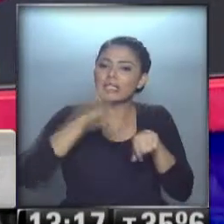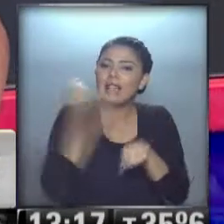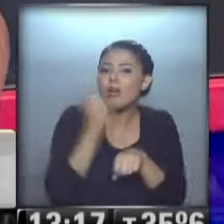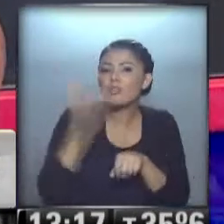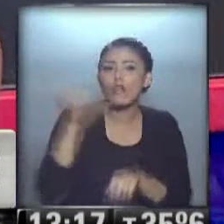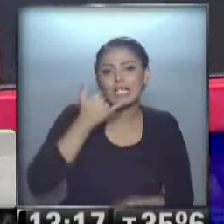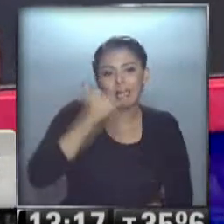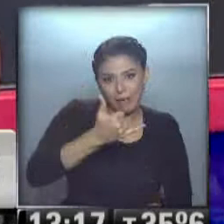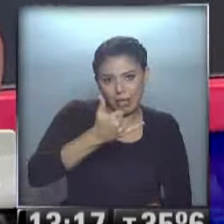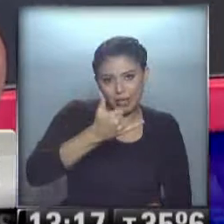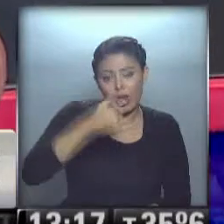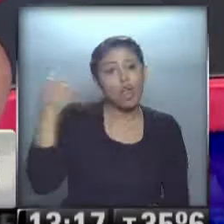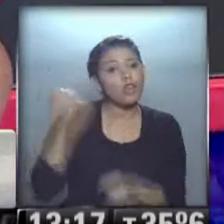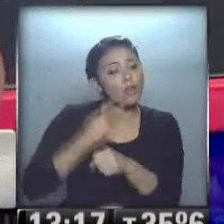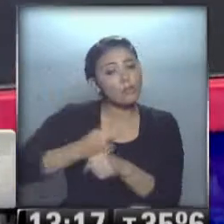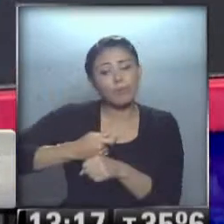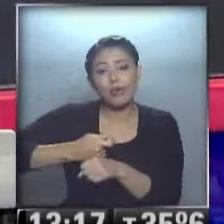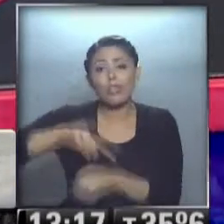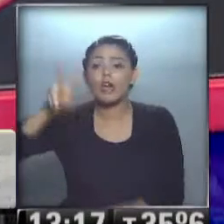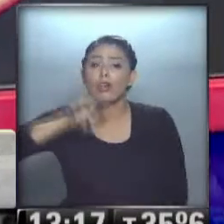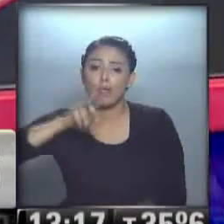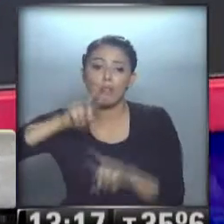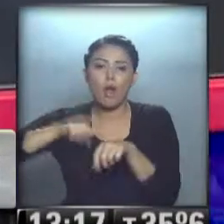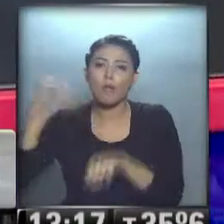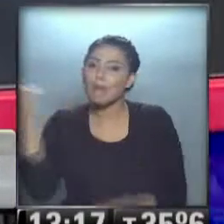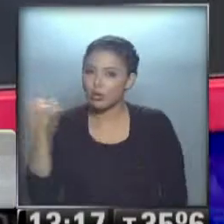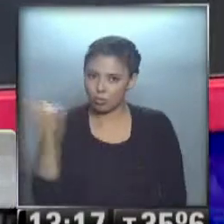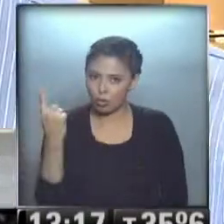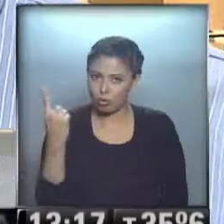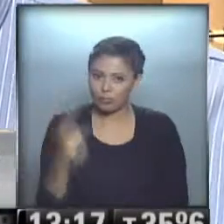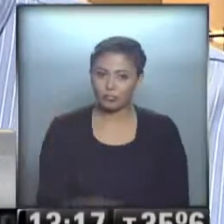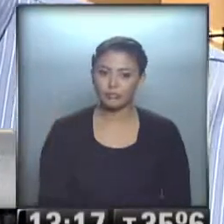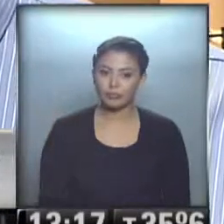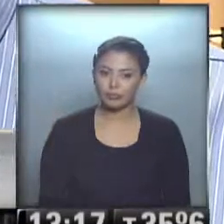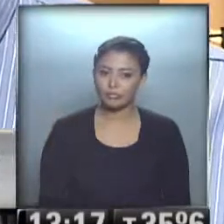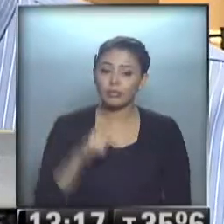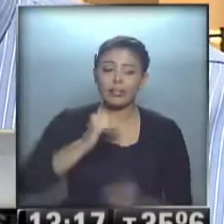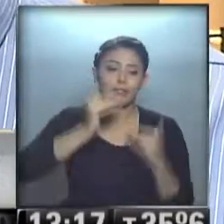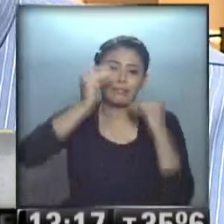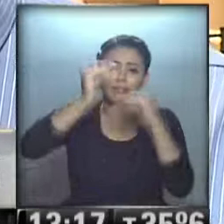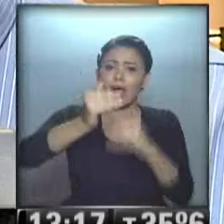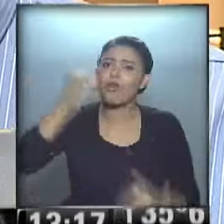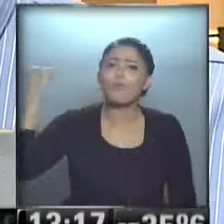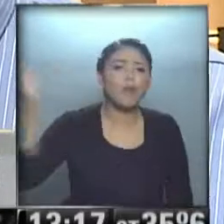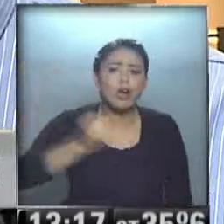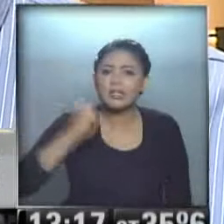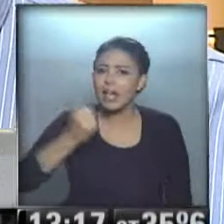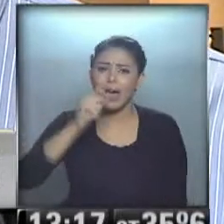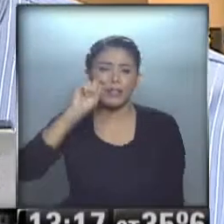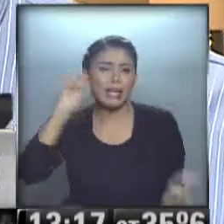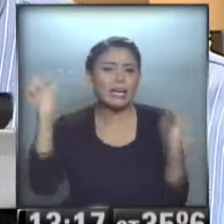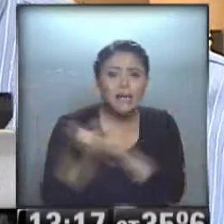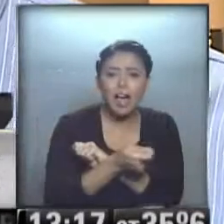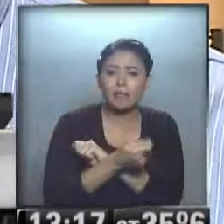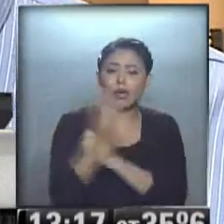llamadas no habrá más pagos en función de los minutos es un paso importantísimo trascendente las sanciones